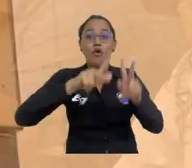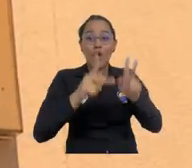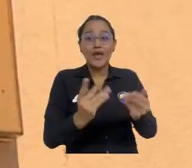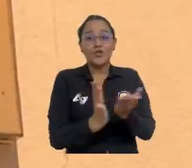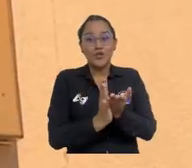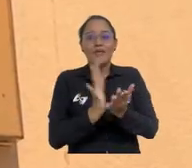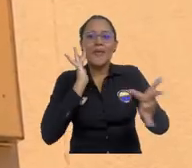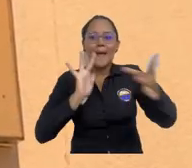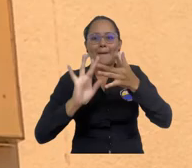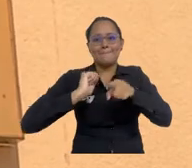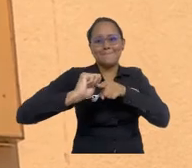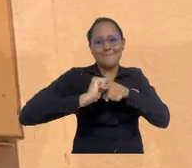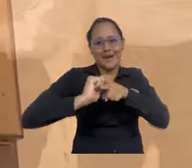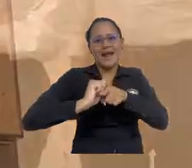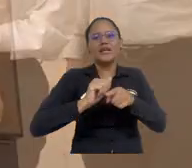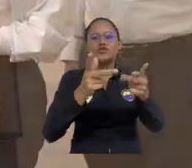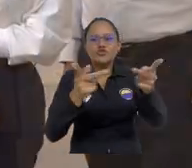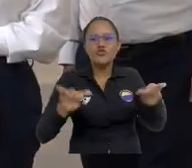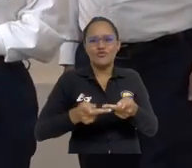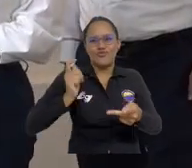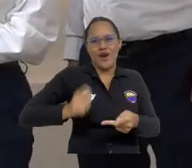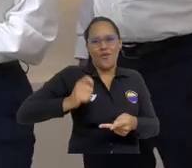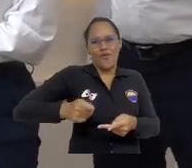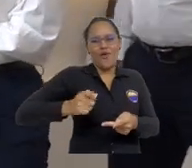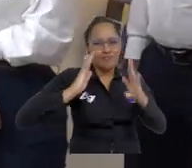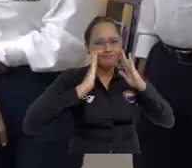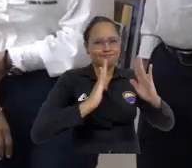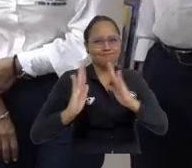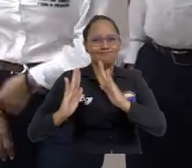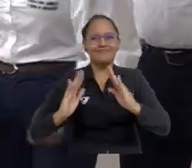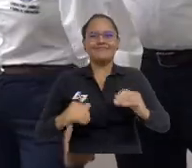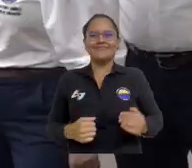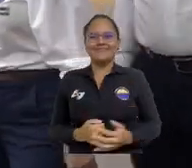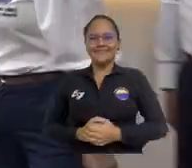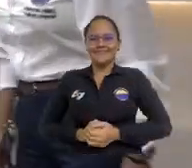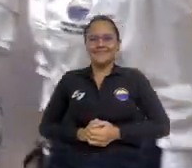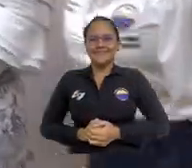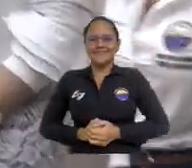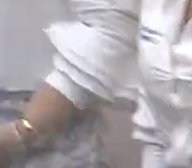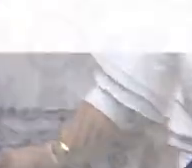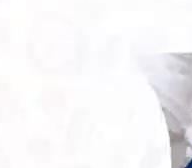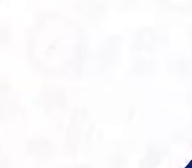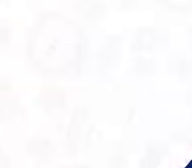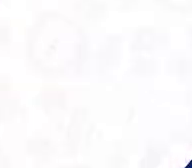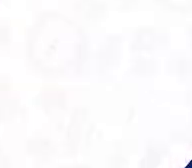con la participación de los estudiantes que realizan sus prácticas en los consultorios jurídicos.